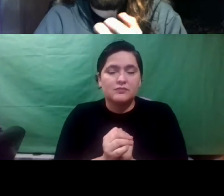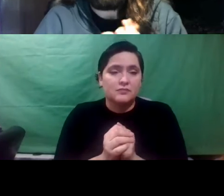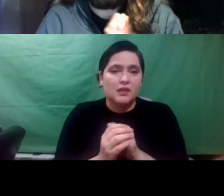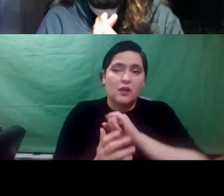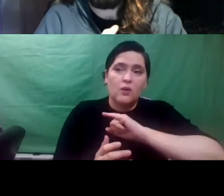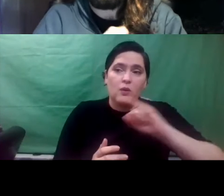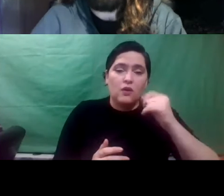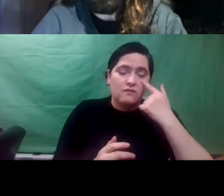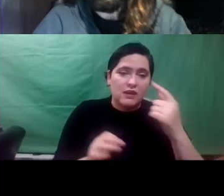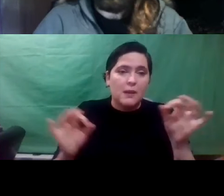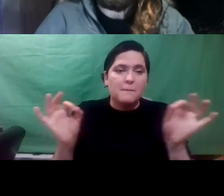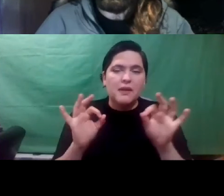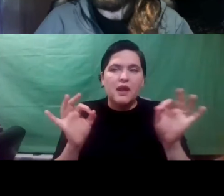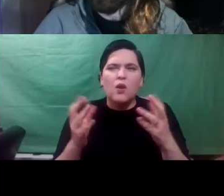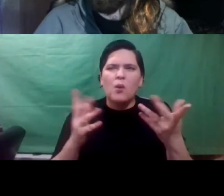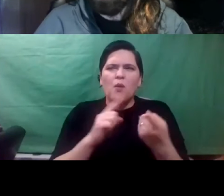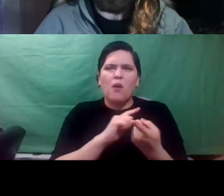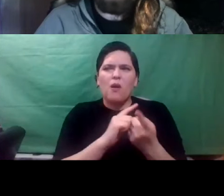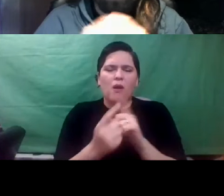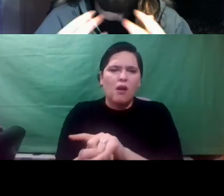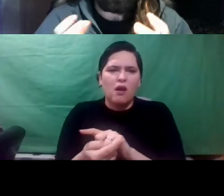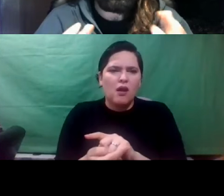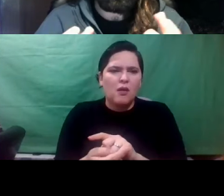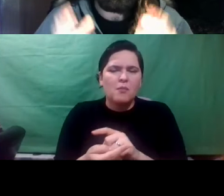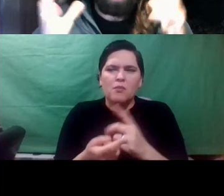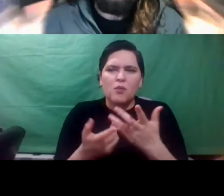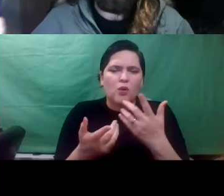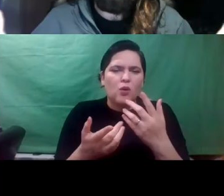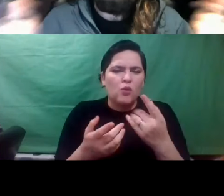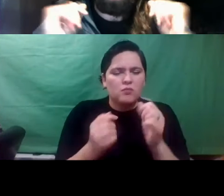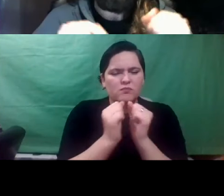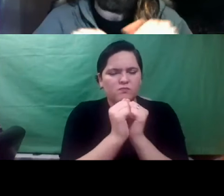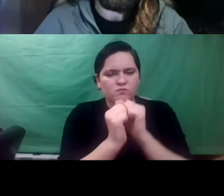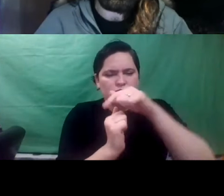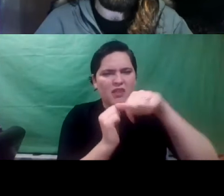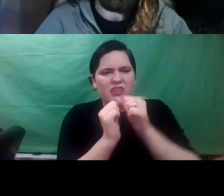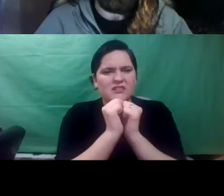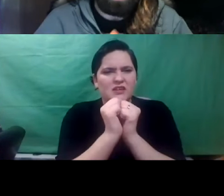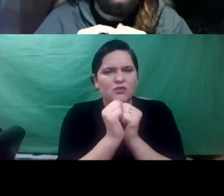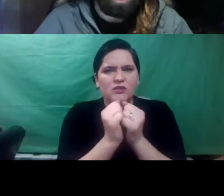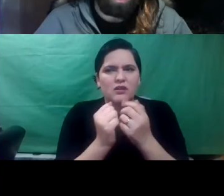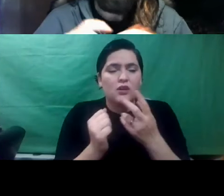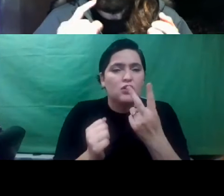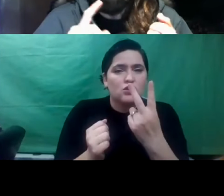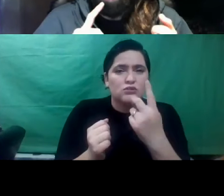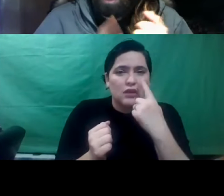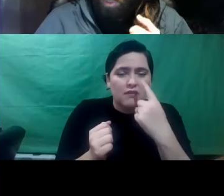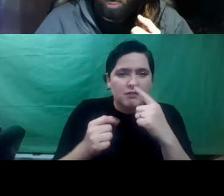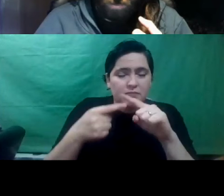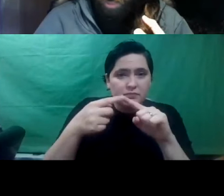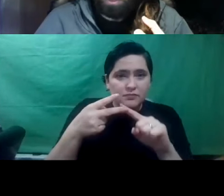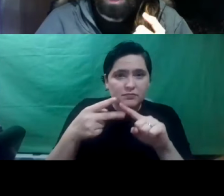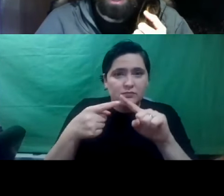quisimos explicar este cambio de entropía utilizando elementos estructurales del cerebro. Los dos elementos estructurales del cerebro que tiene este modelo es